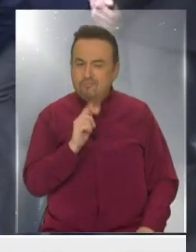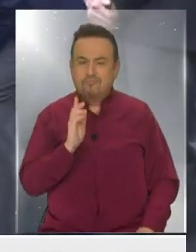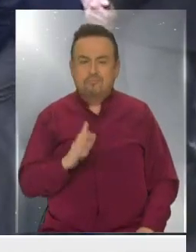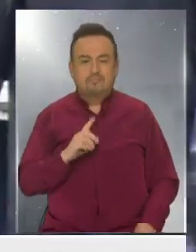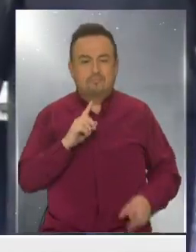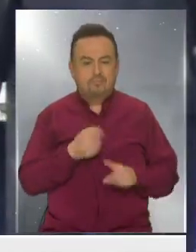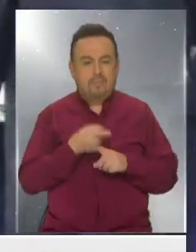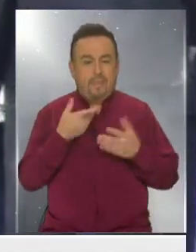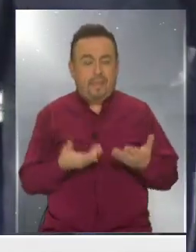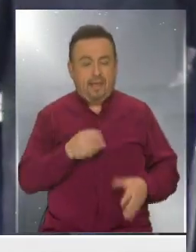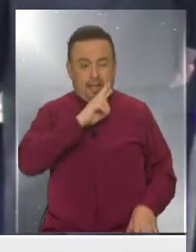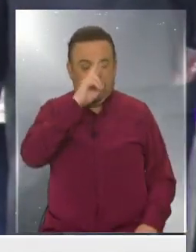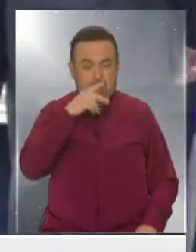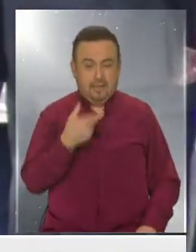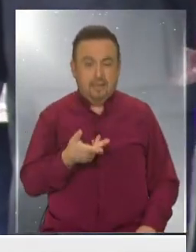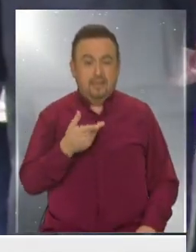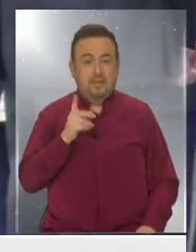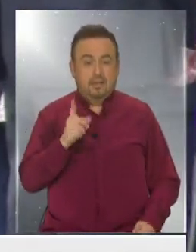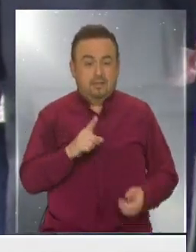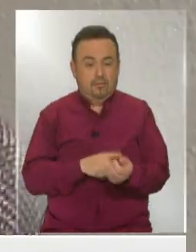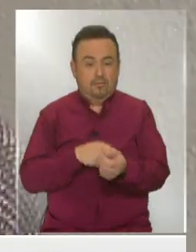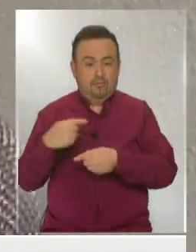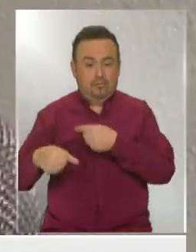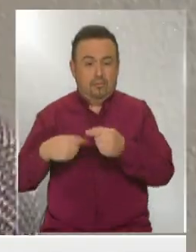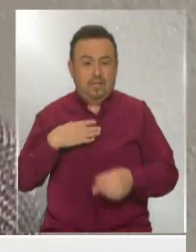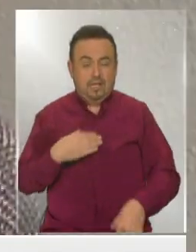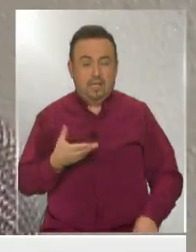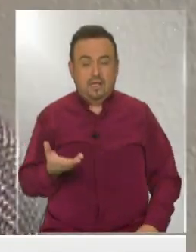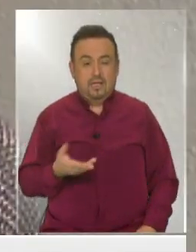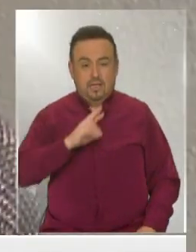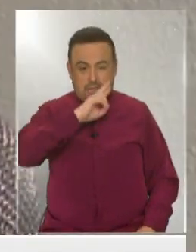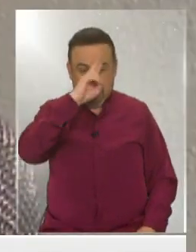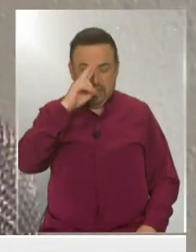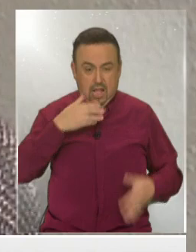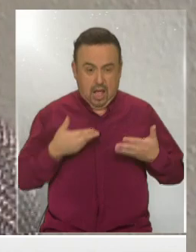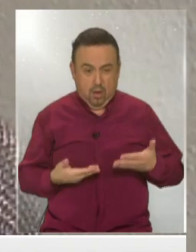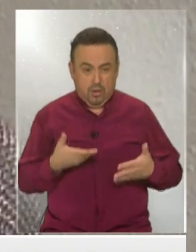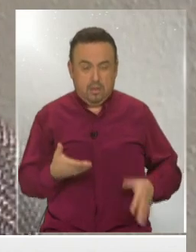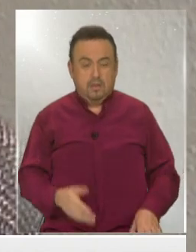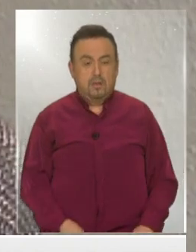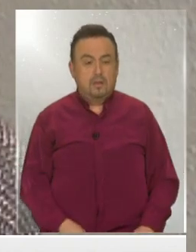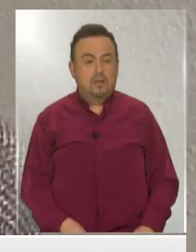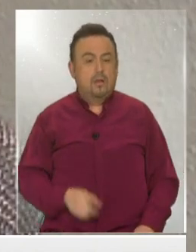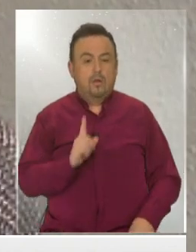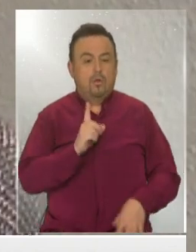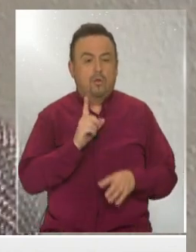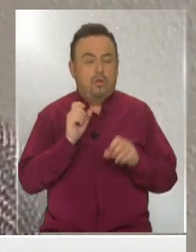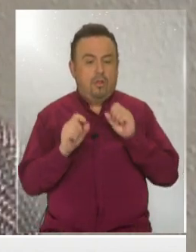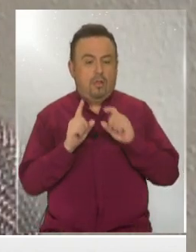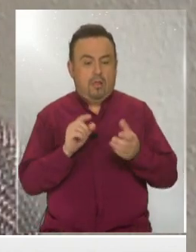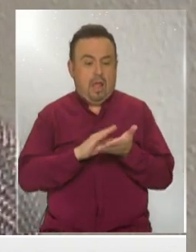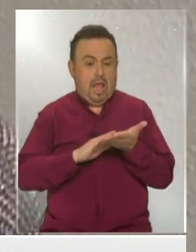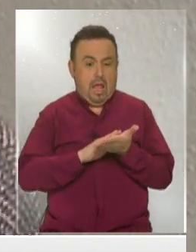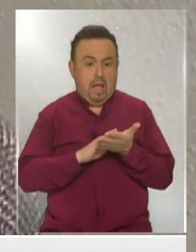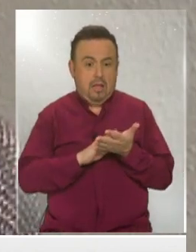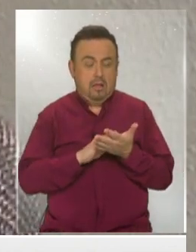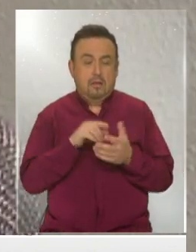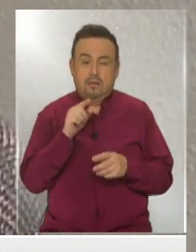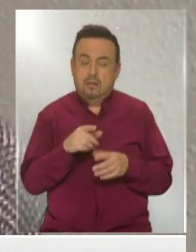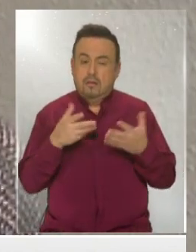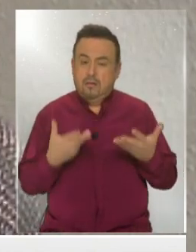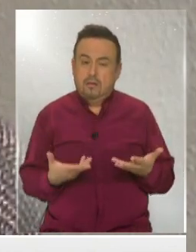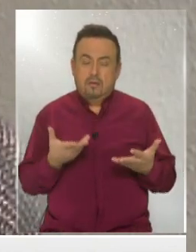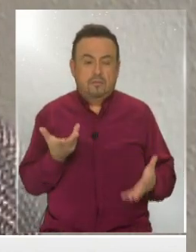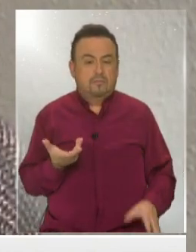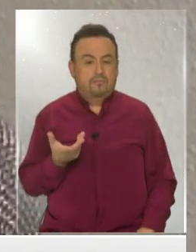aguas para el actual rey y su heredera. ¿Y si el rey no puede defender su ejemplaridad, estamos ante